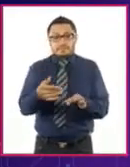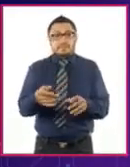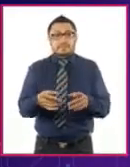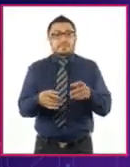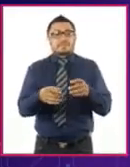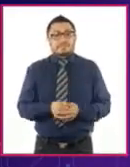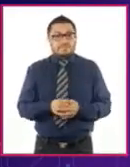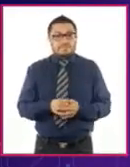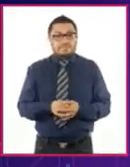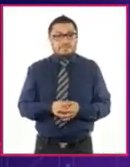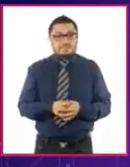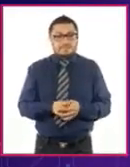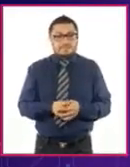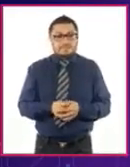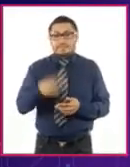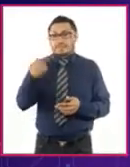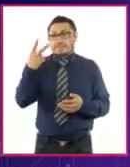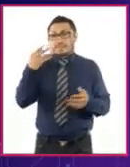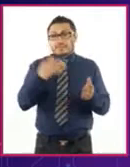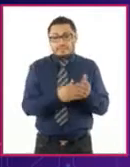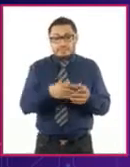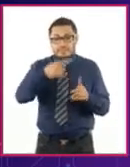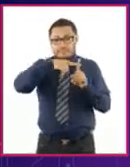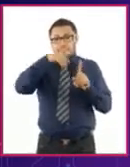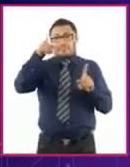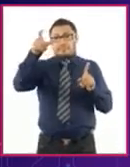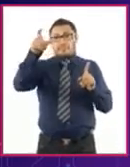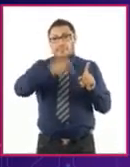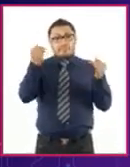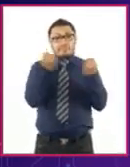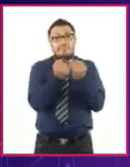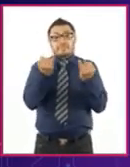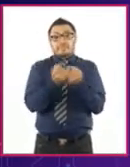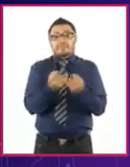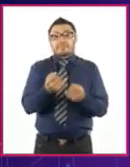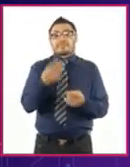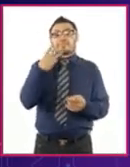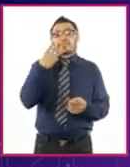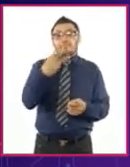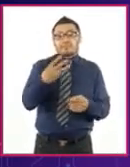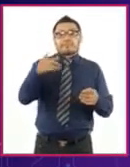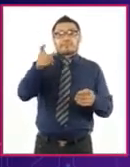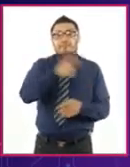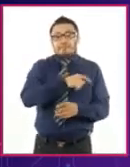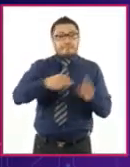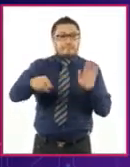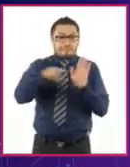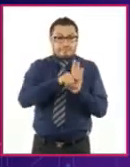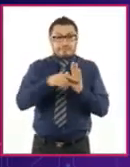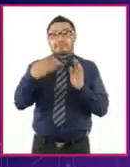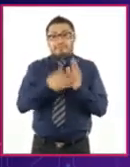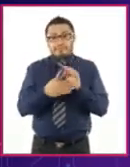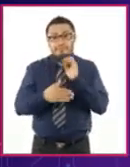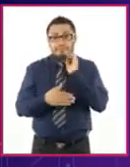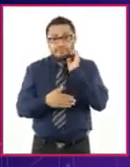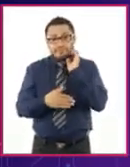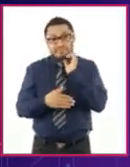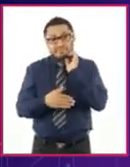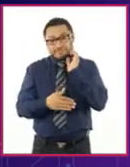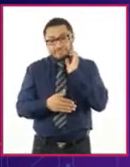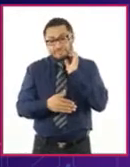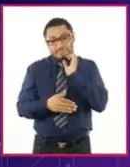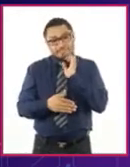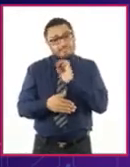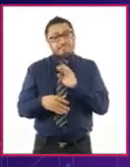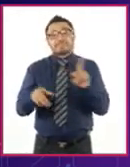inicial. 2,000 más X es igual a 3X menos 1,000. Al